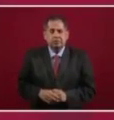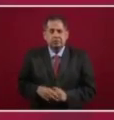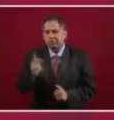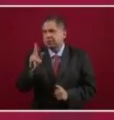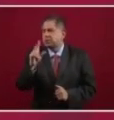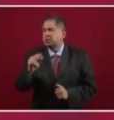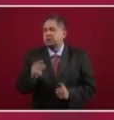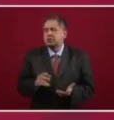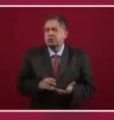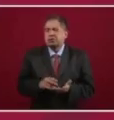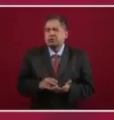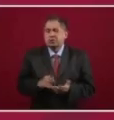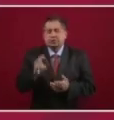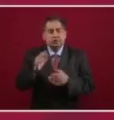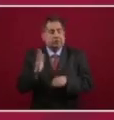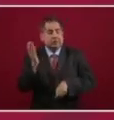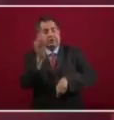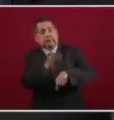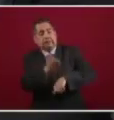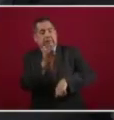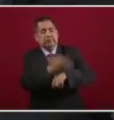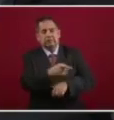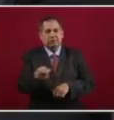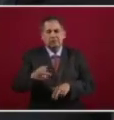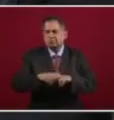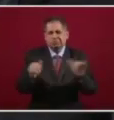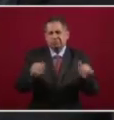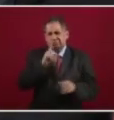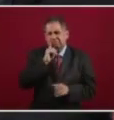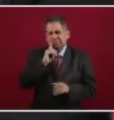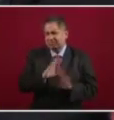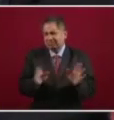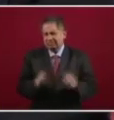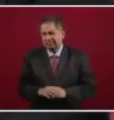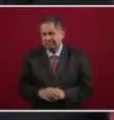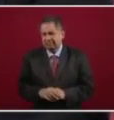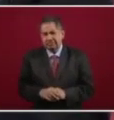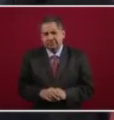pero no castigar a nadie, casi